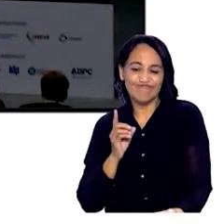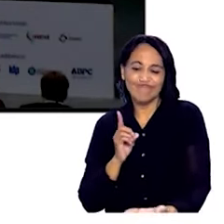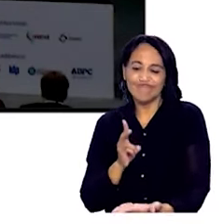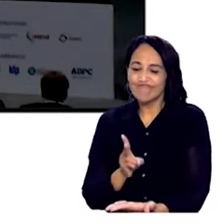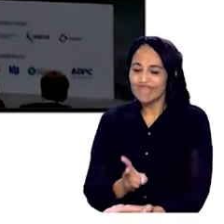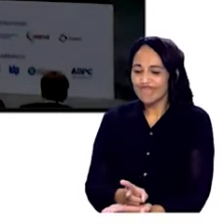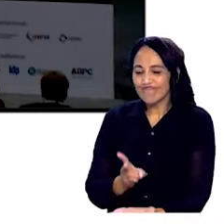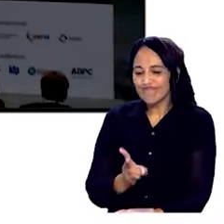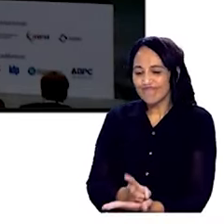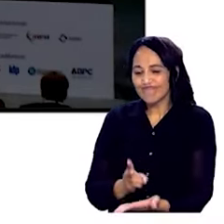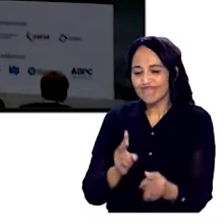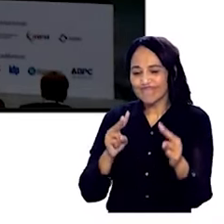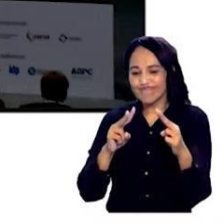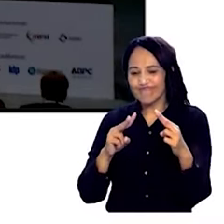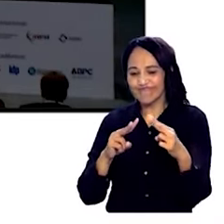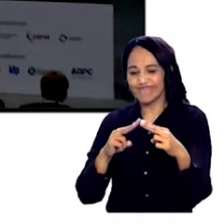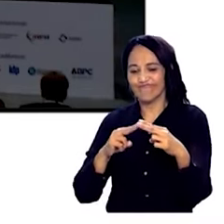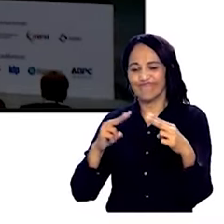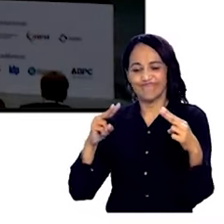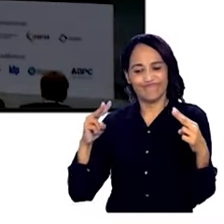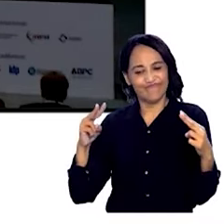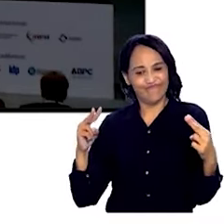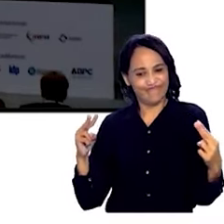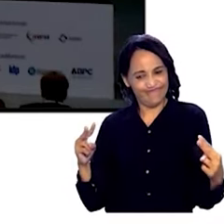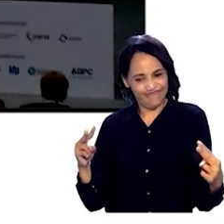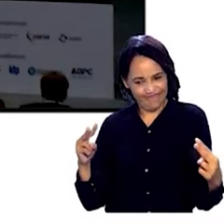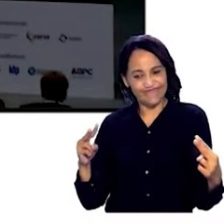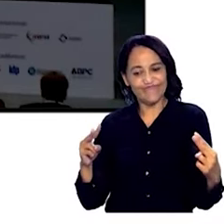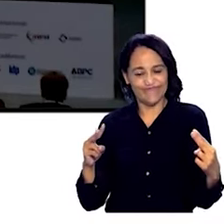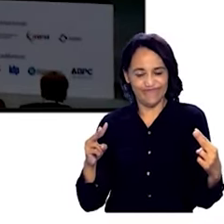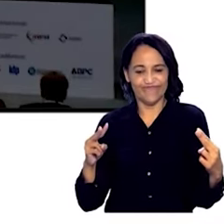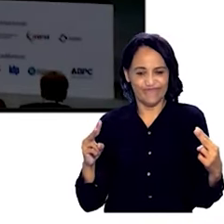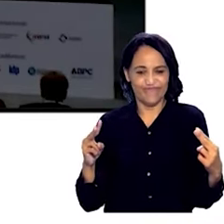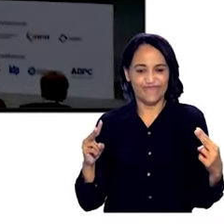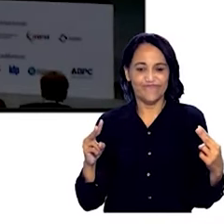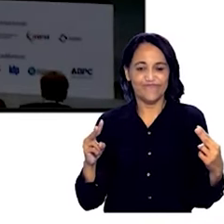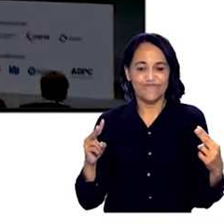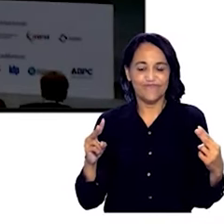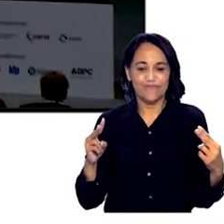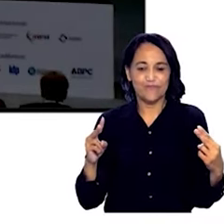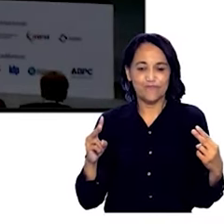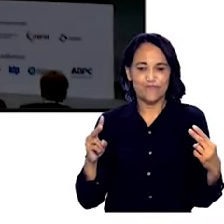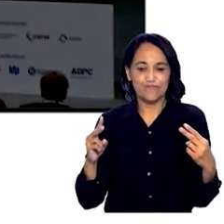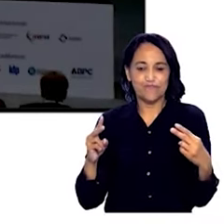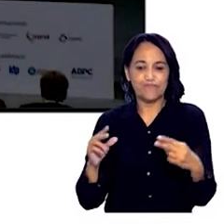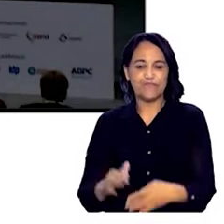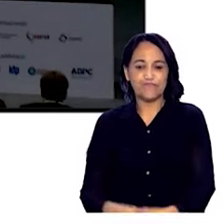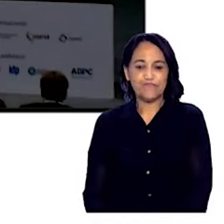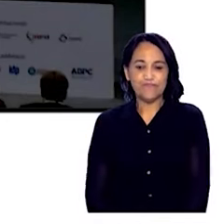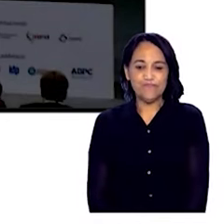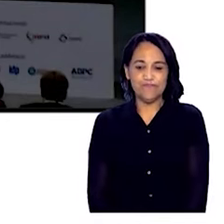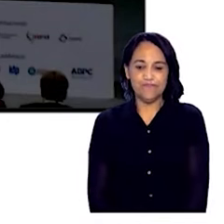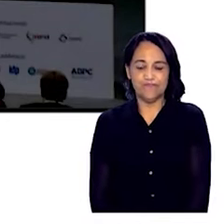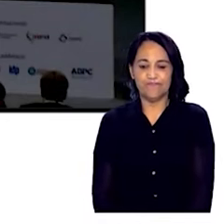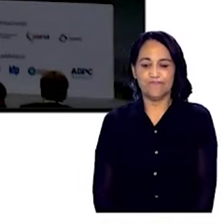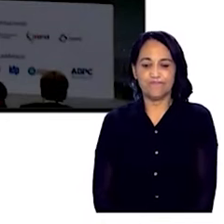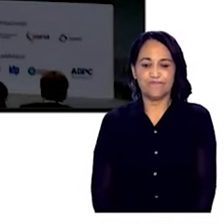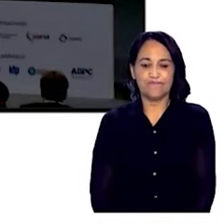ene event superior tribun de justicia tan importante